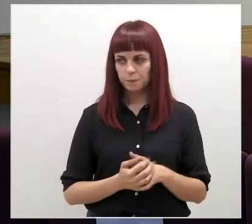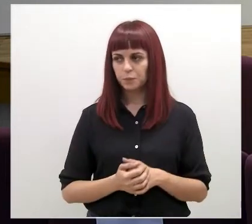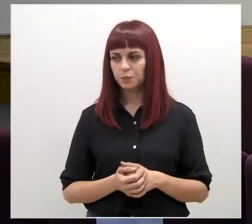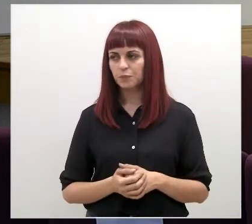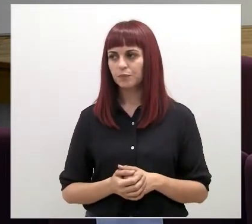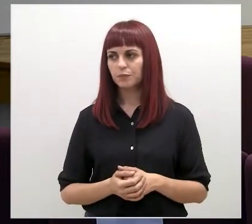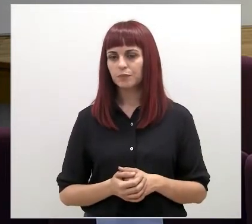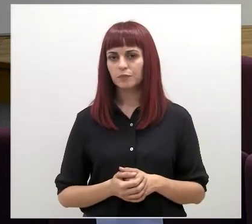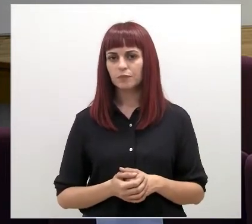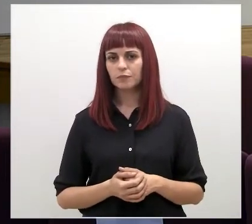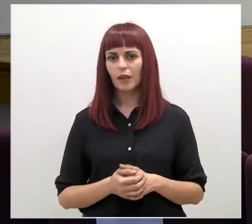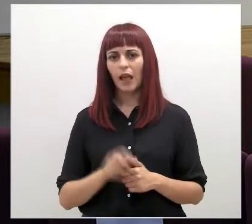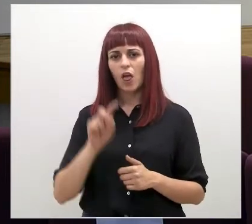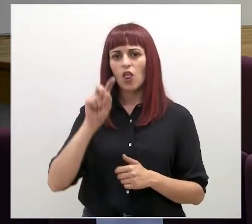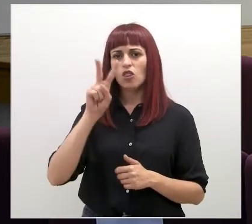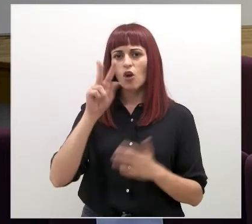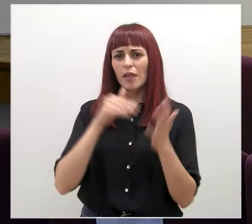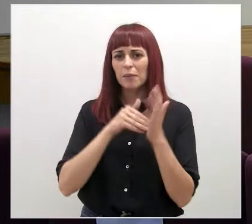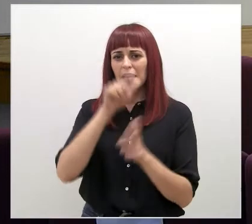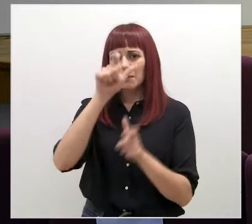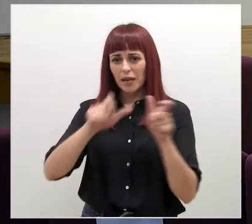las casi 12.000 personas que están...